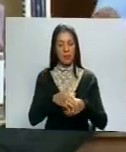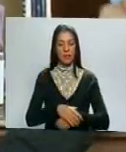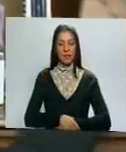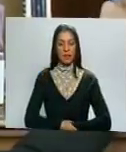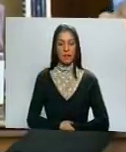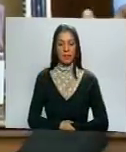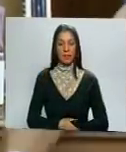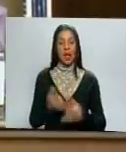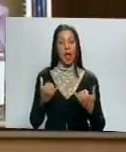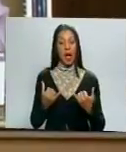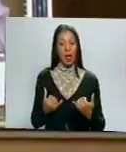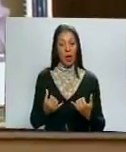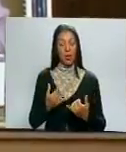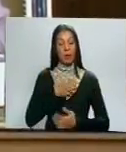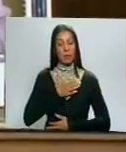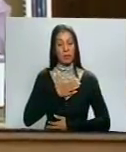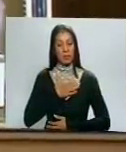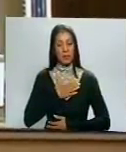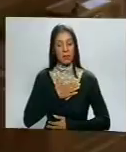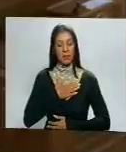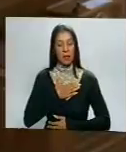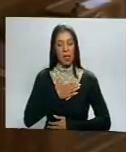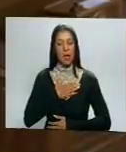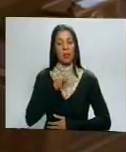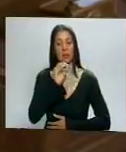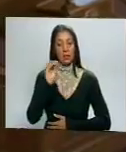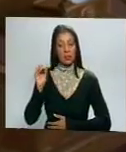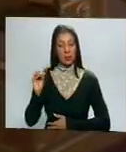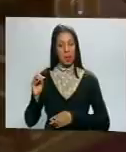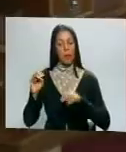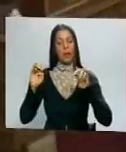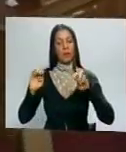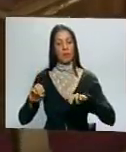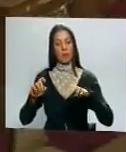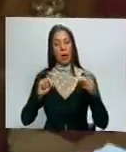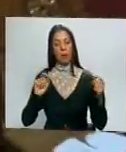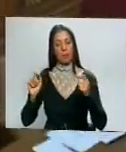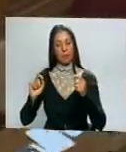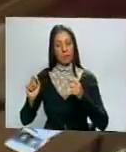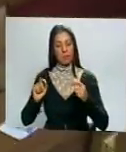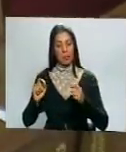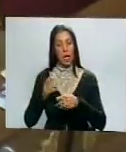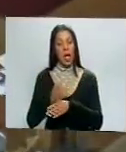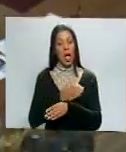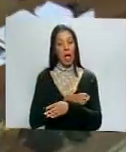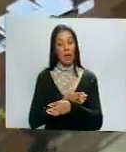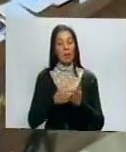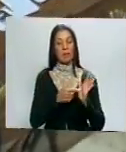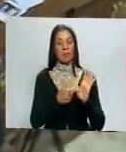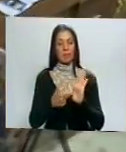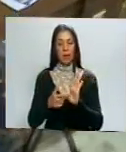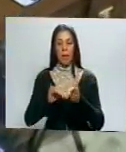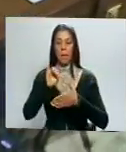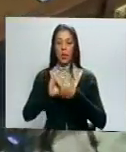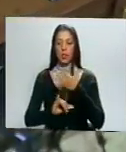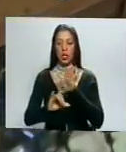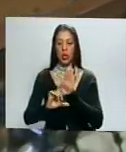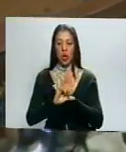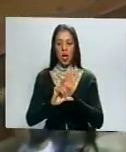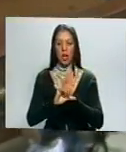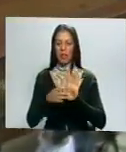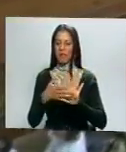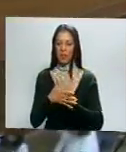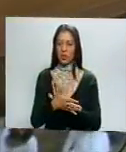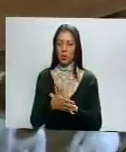Y voy a permitirme también abrir un debate antes de entrar a conocer el proyecto de ley sobre